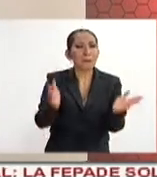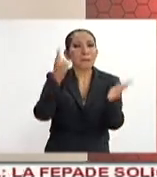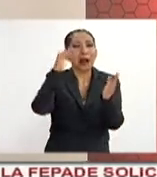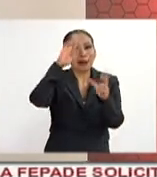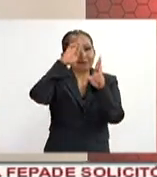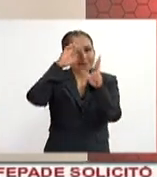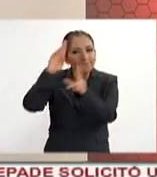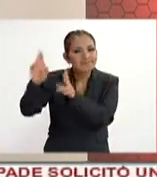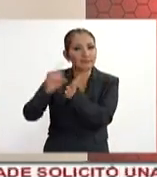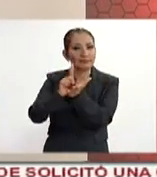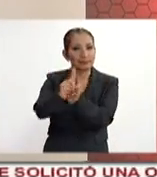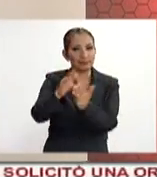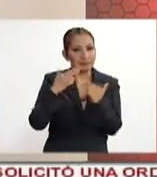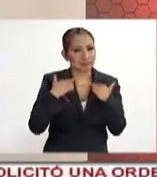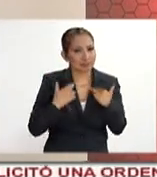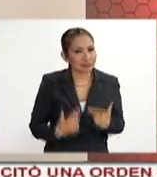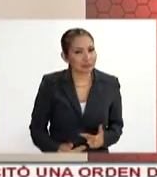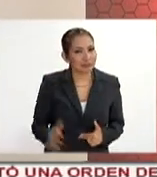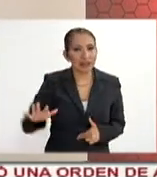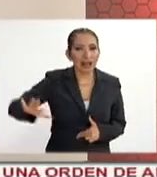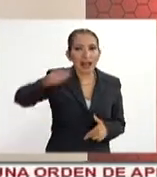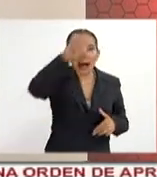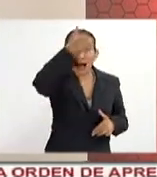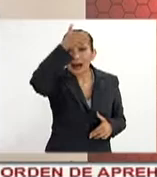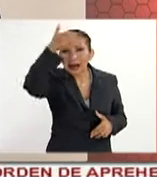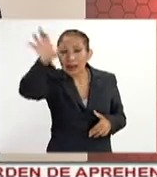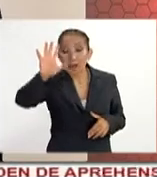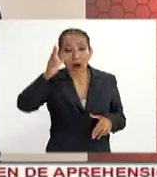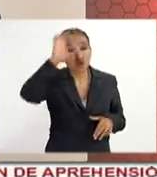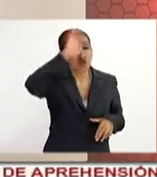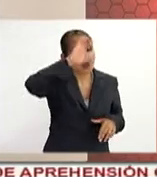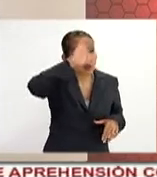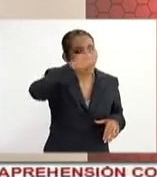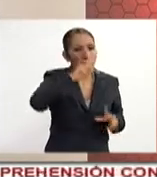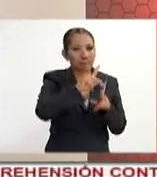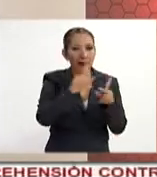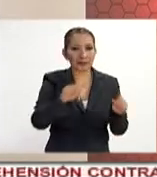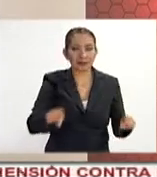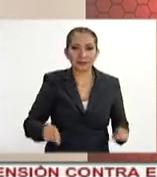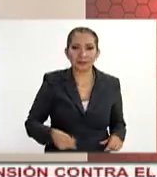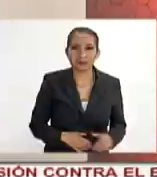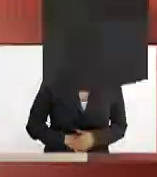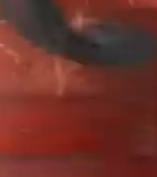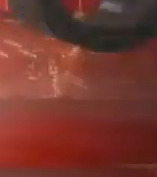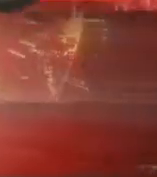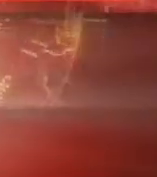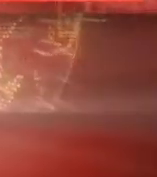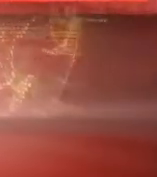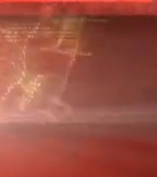el respeto a los derechos humanos, al medio ambiente y a una cultura de la paz.